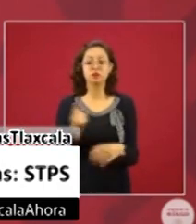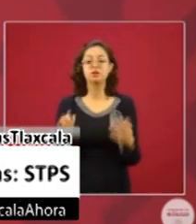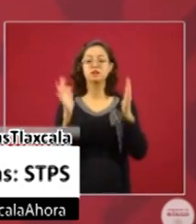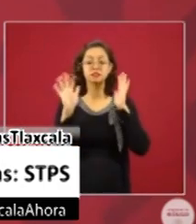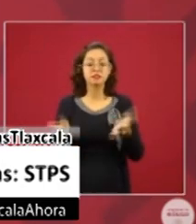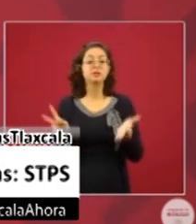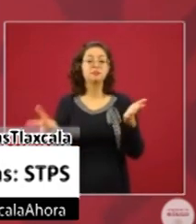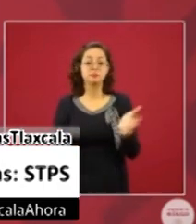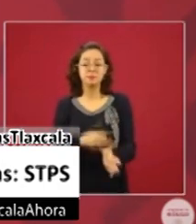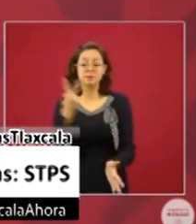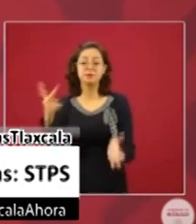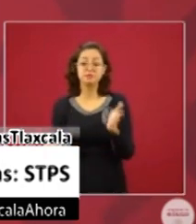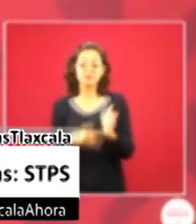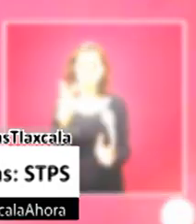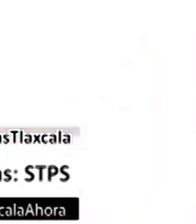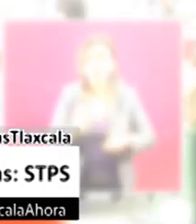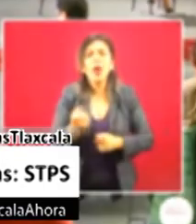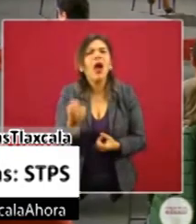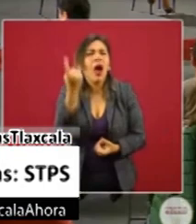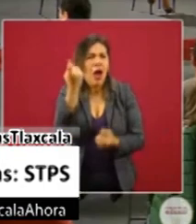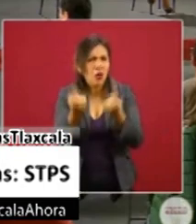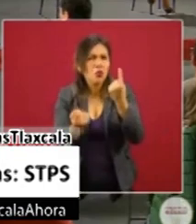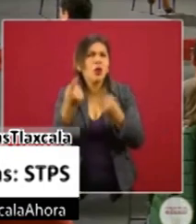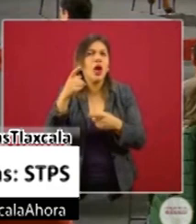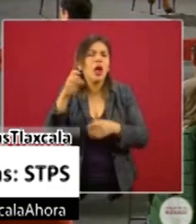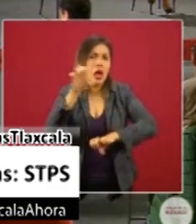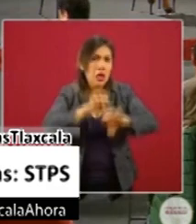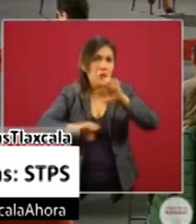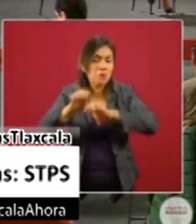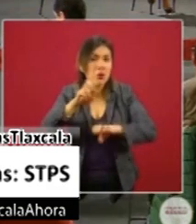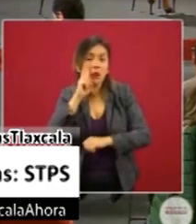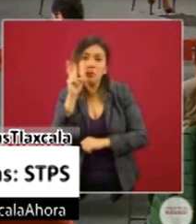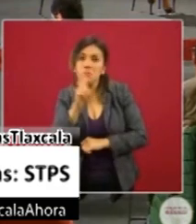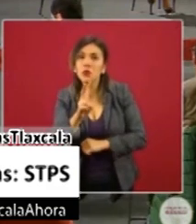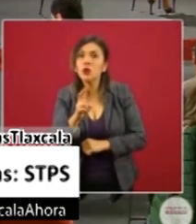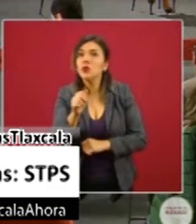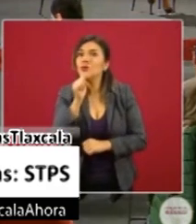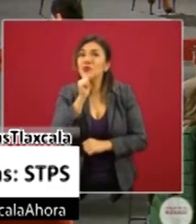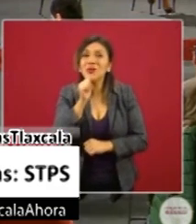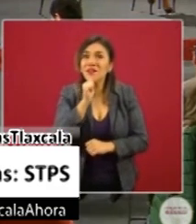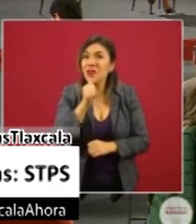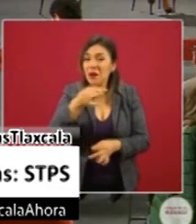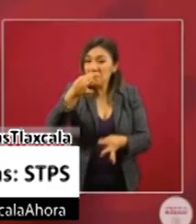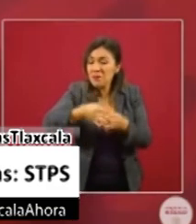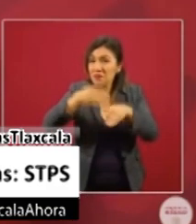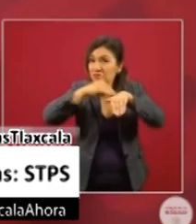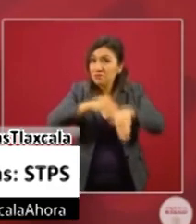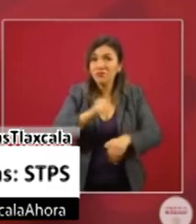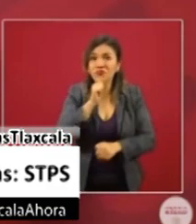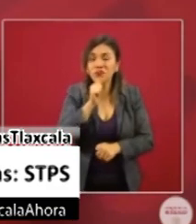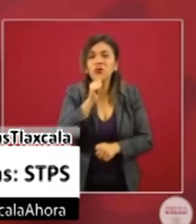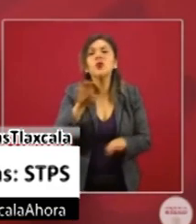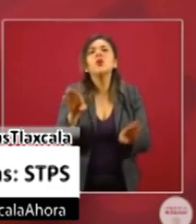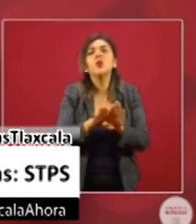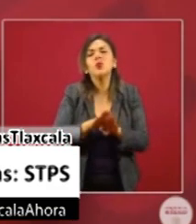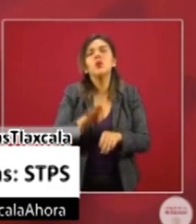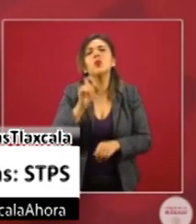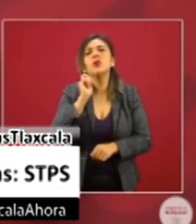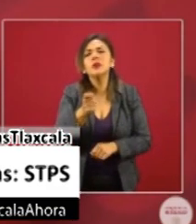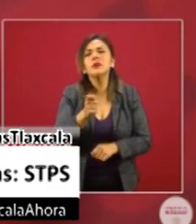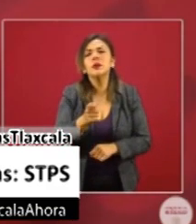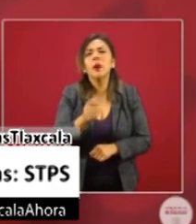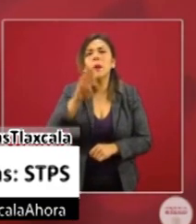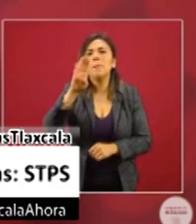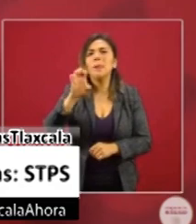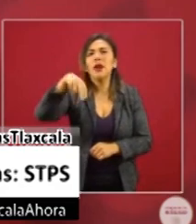sus actividades no son esenciales. En ese sentido, la titular de la Secretaría del Trabajo y Previsión Social, Luisa María Alcalde,